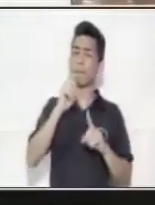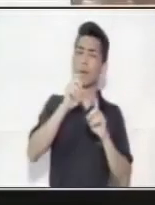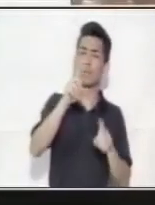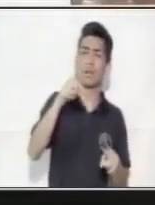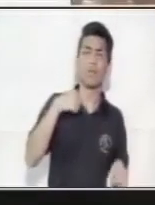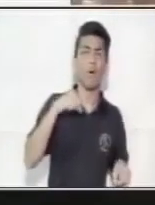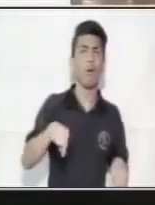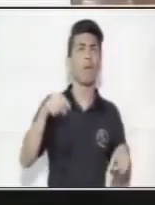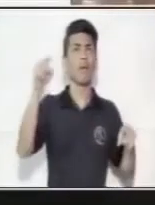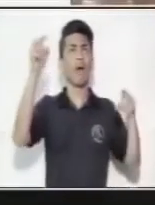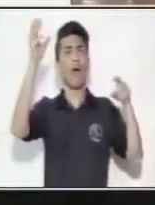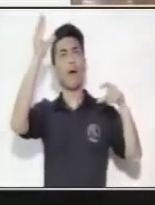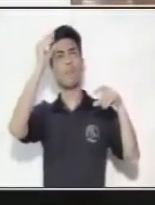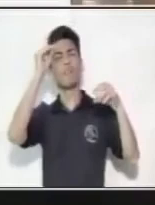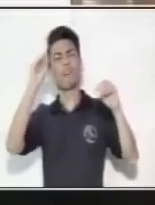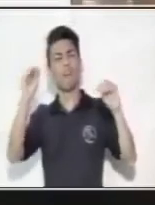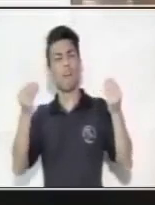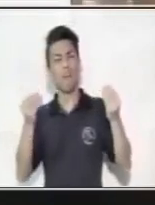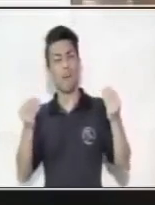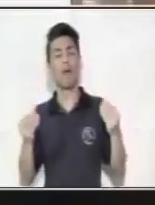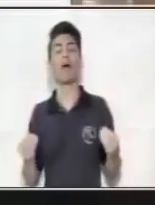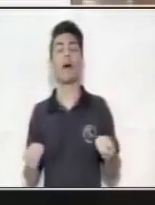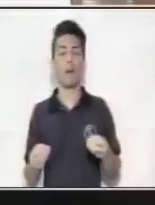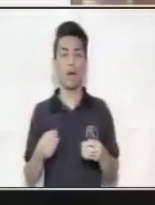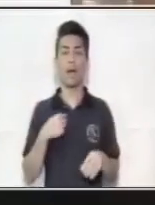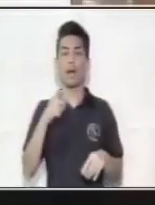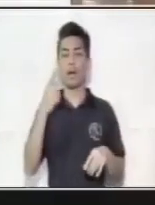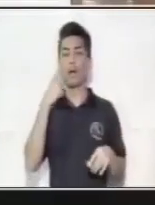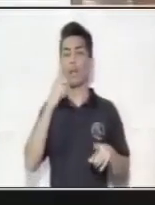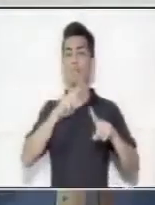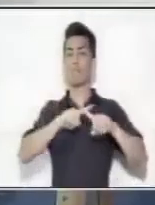aprendimos nosotros hoy? Logramos diferenciar entre